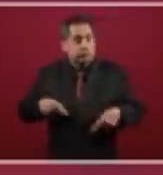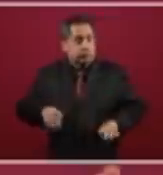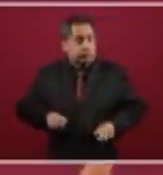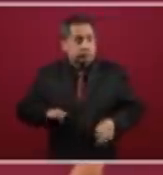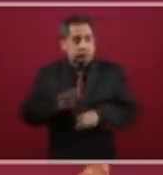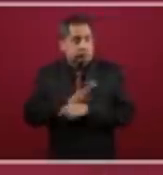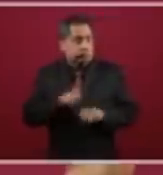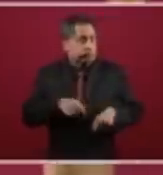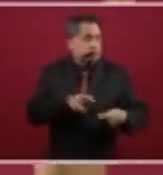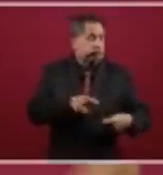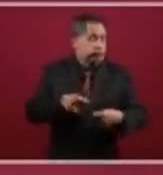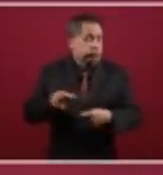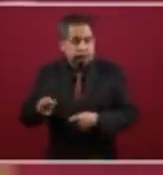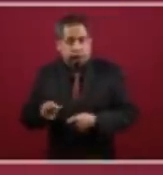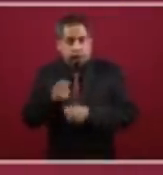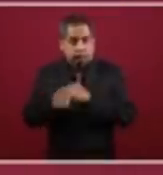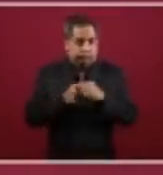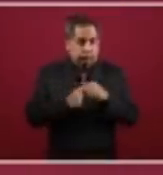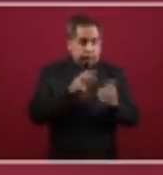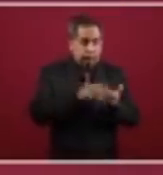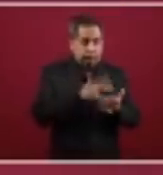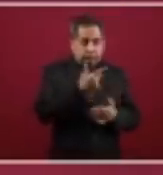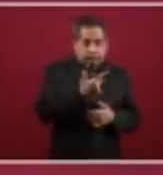lo que se construyó de 2007 a